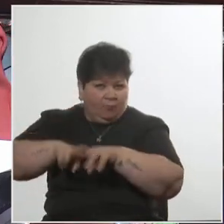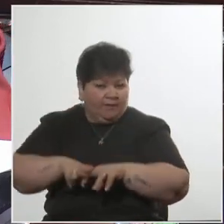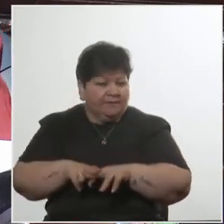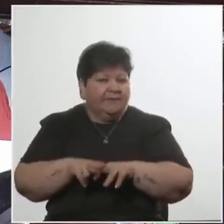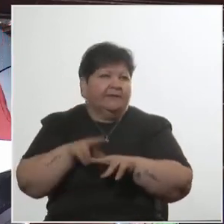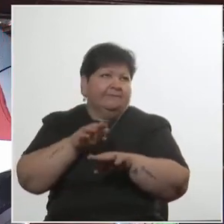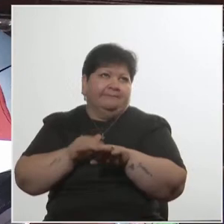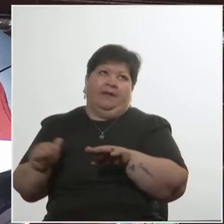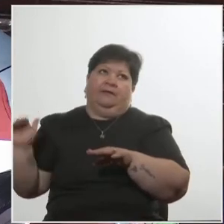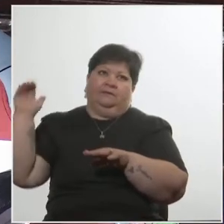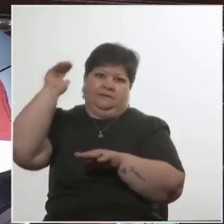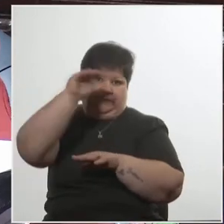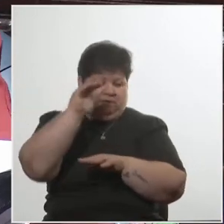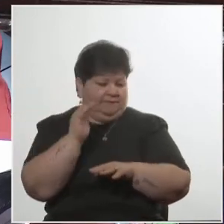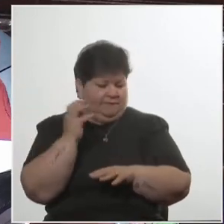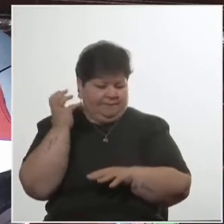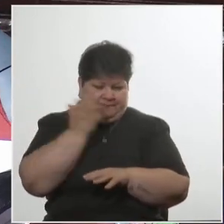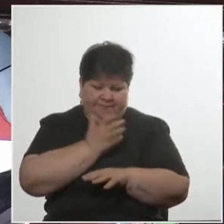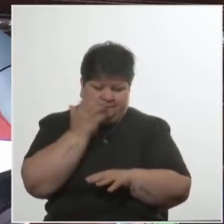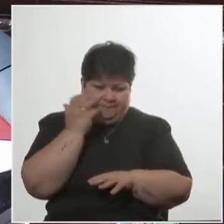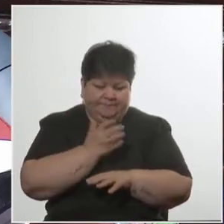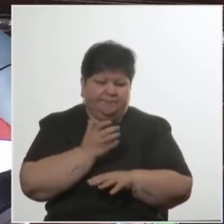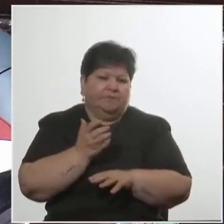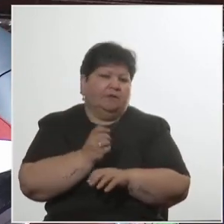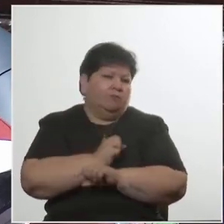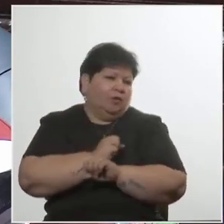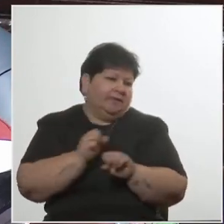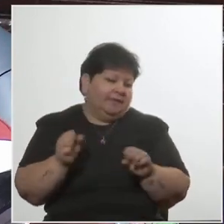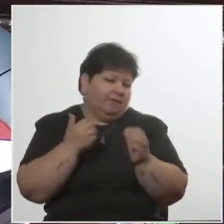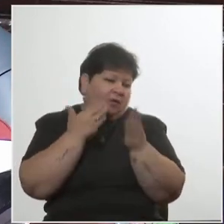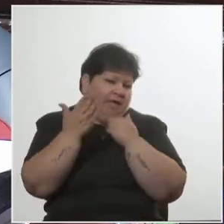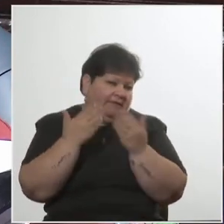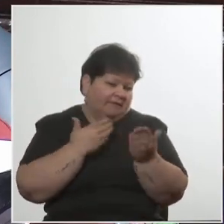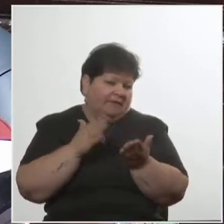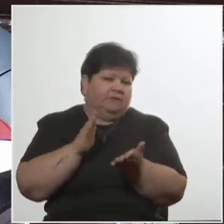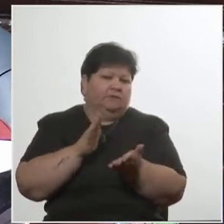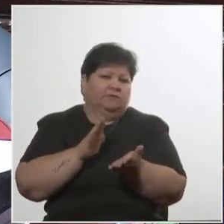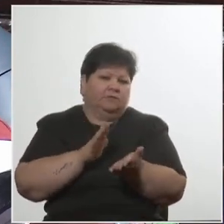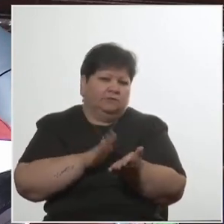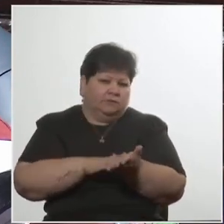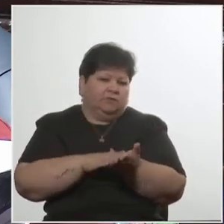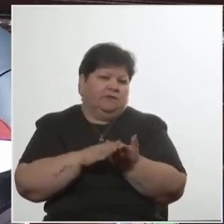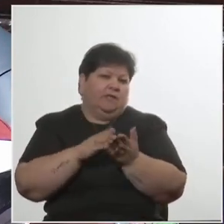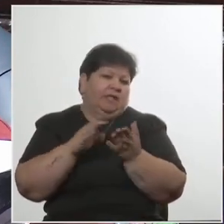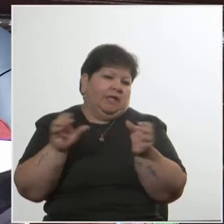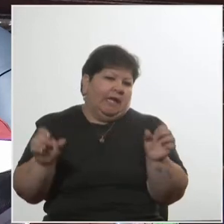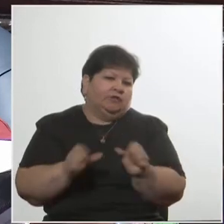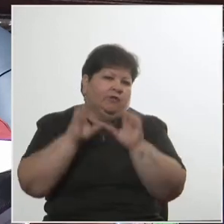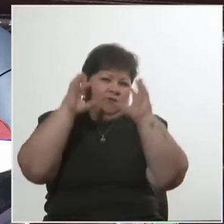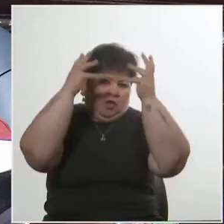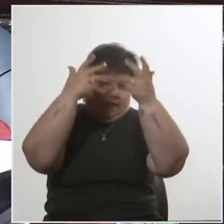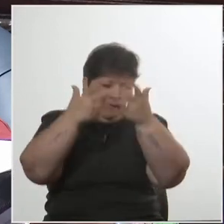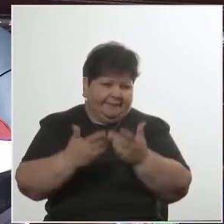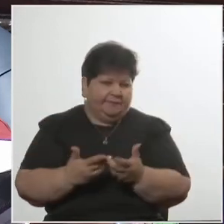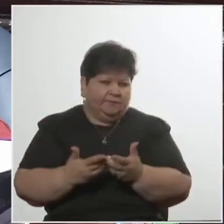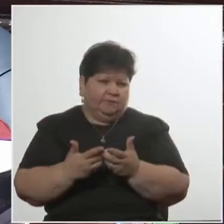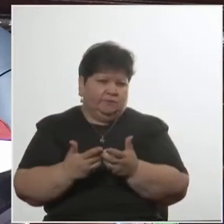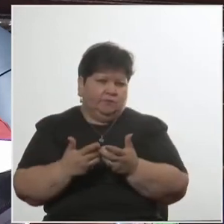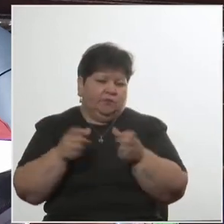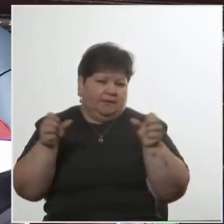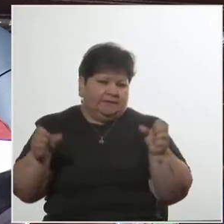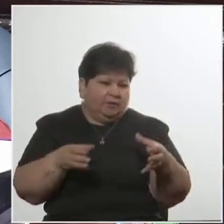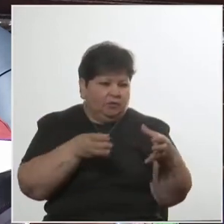Superior y podríamos estar aquí todo el día hablando de los actos violentos que cometieron